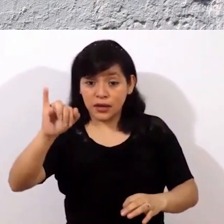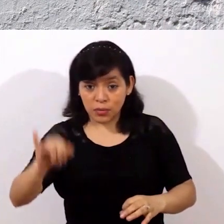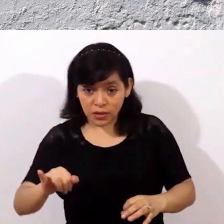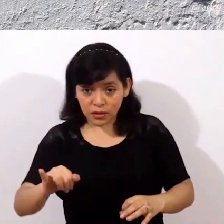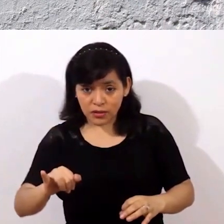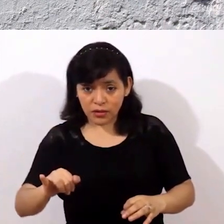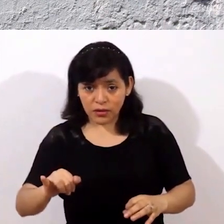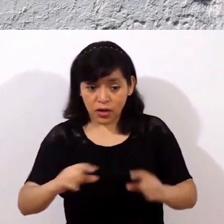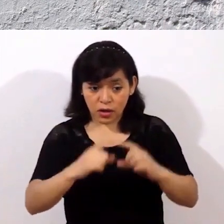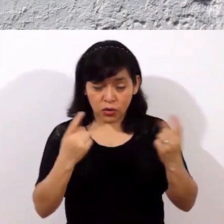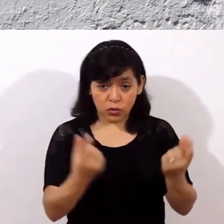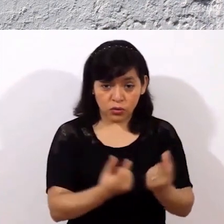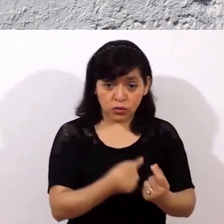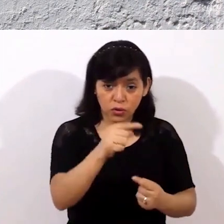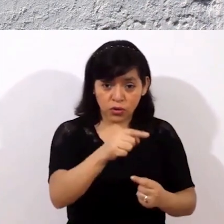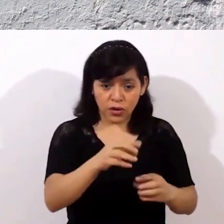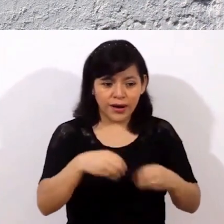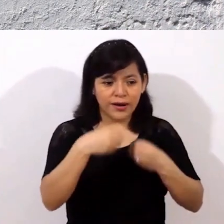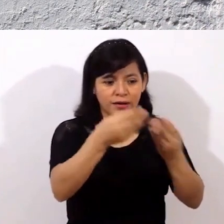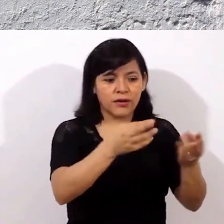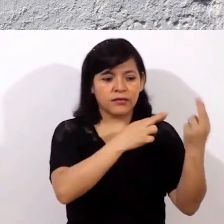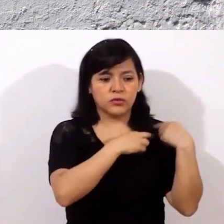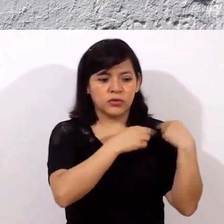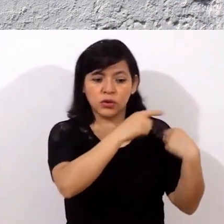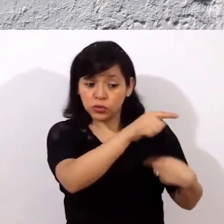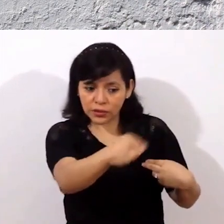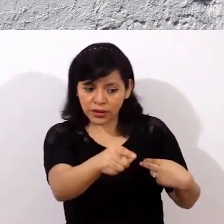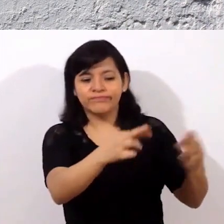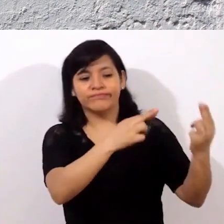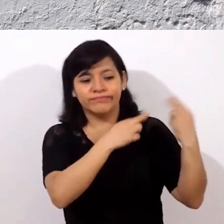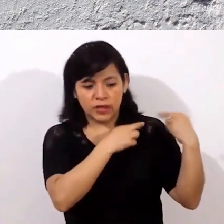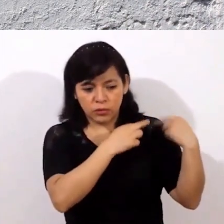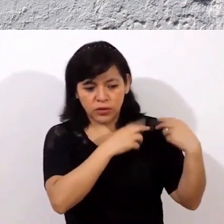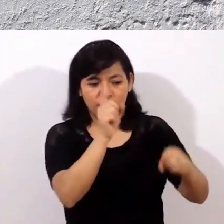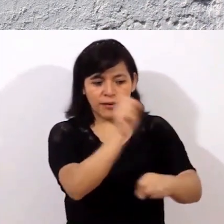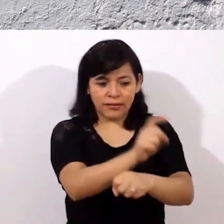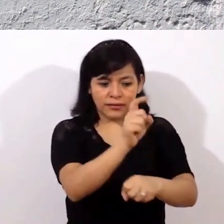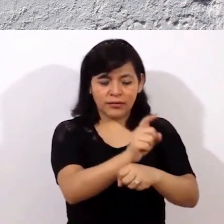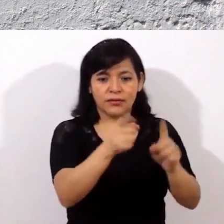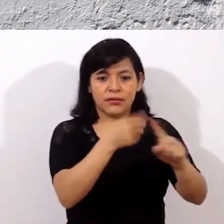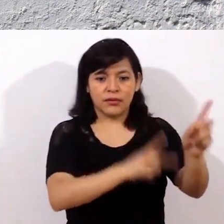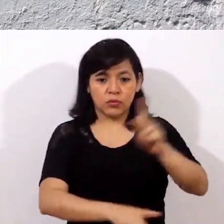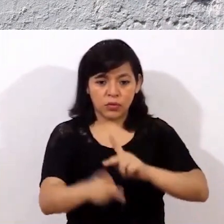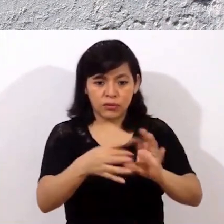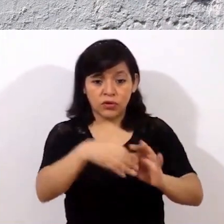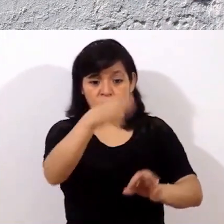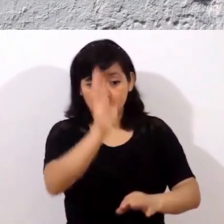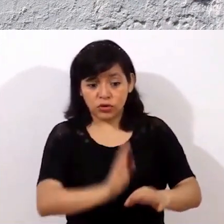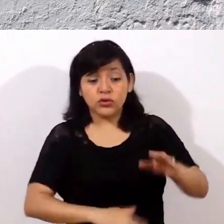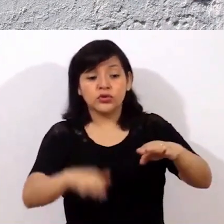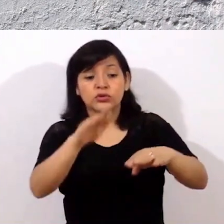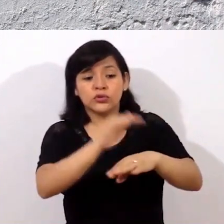la dirección, de enseñar la palabra de Dios al pueblo. Ellos tenían que instruir al pueblo en todos los mandamientos del